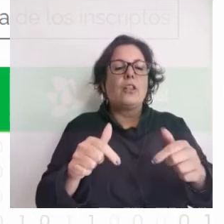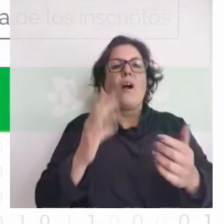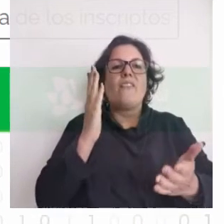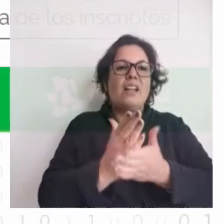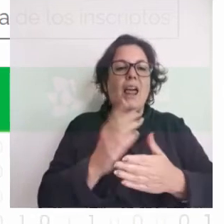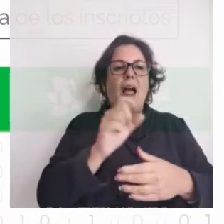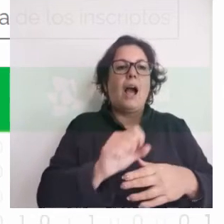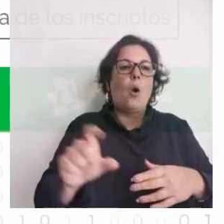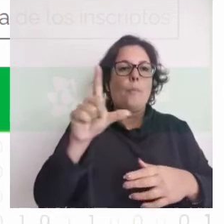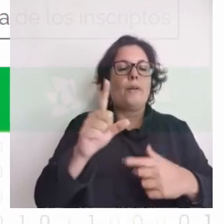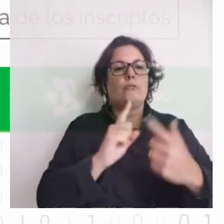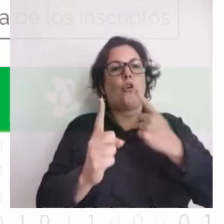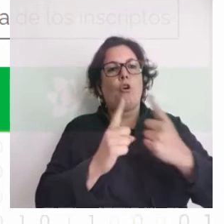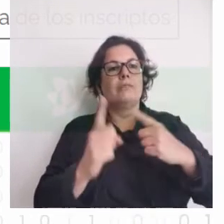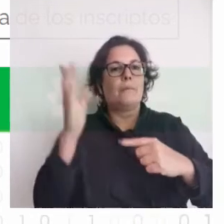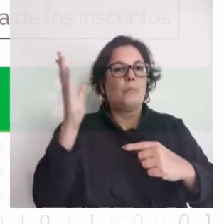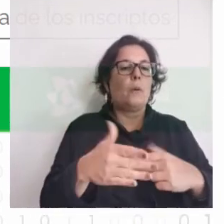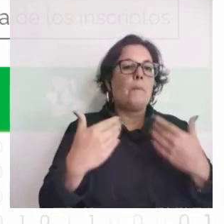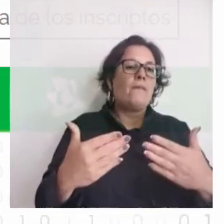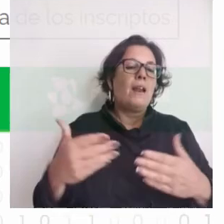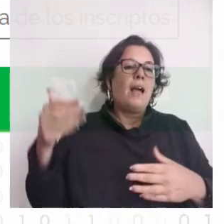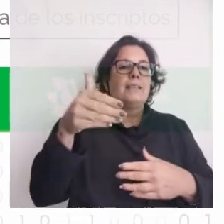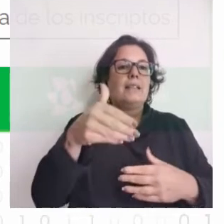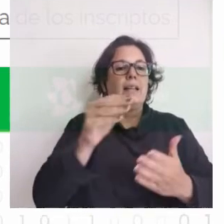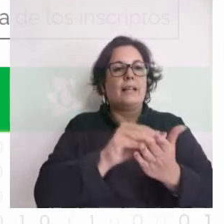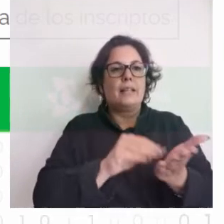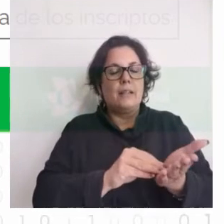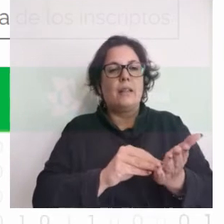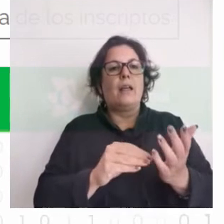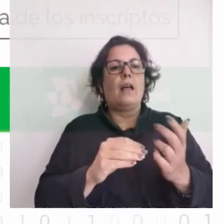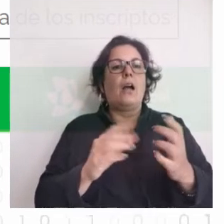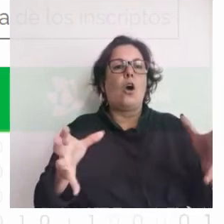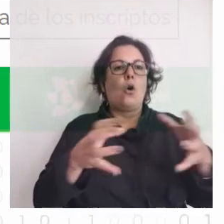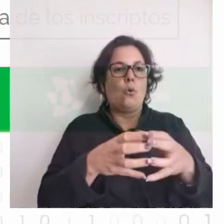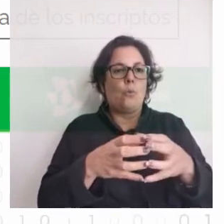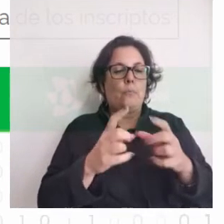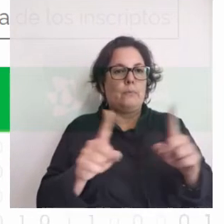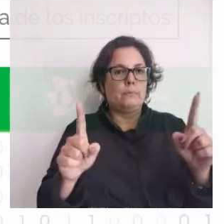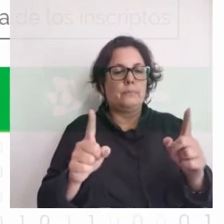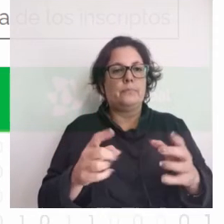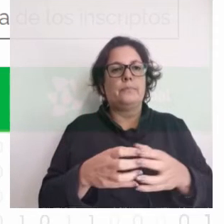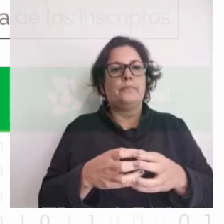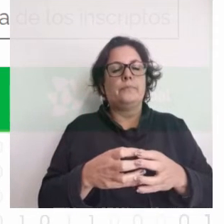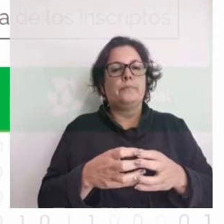aumento de 11% en la probabilidad de asistencia de los inscriptos frente al grupo de control.